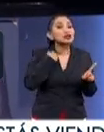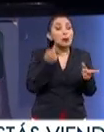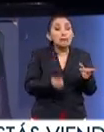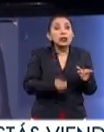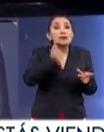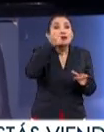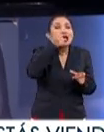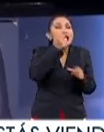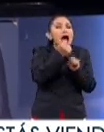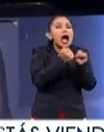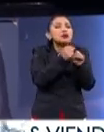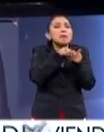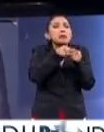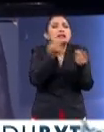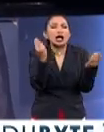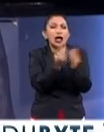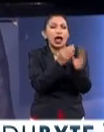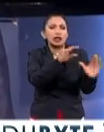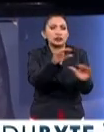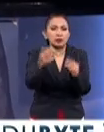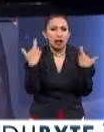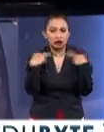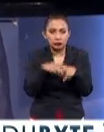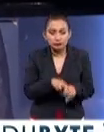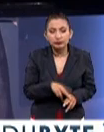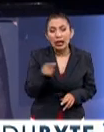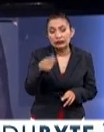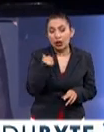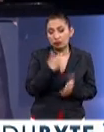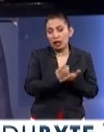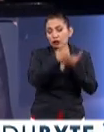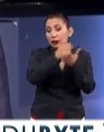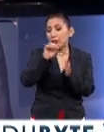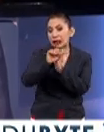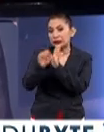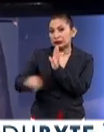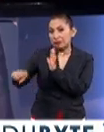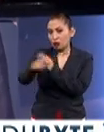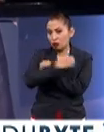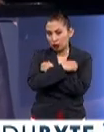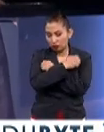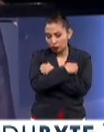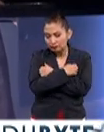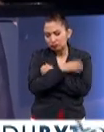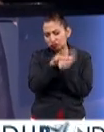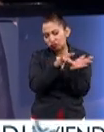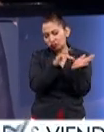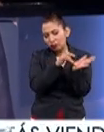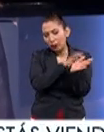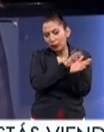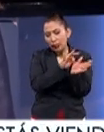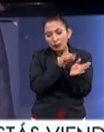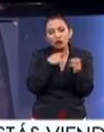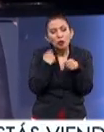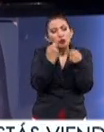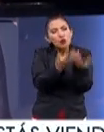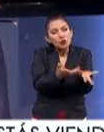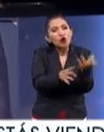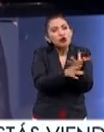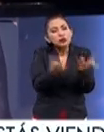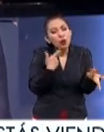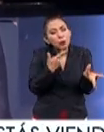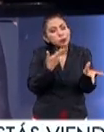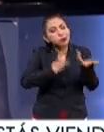sus primeros años de docencia, era una cosa que iba a ser útil para el sistema educativo. que podríamos brindarles un instrumento